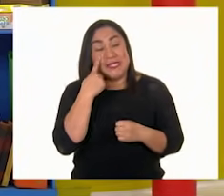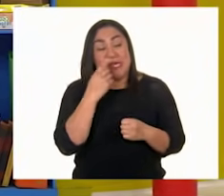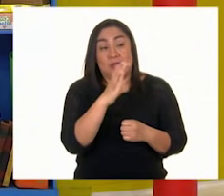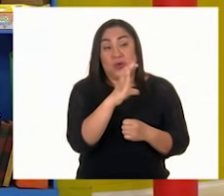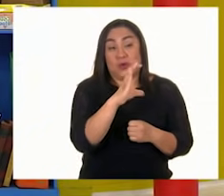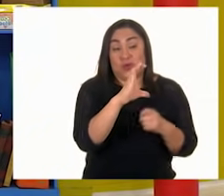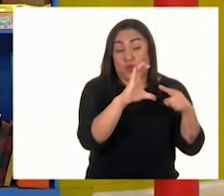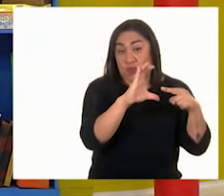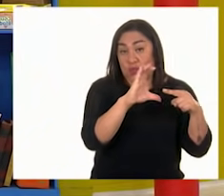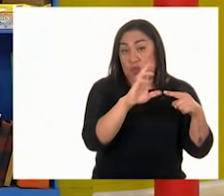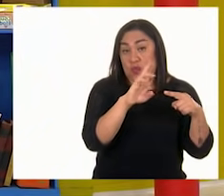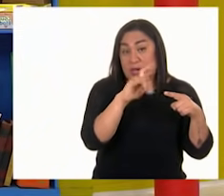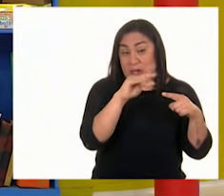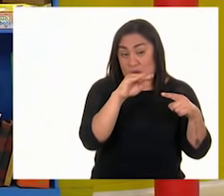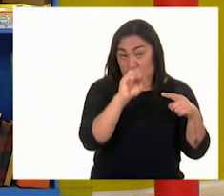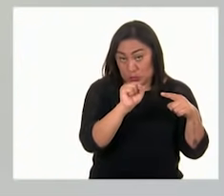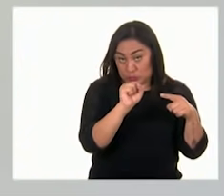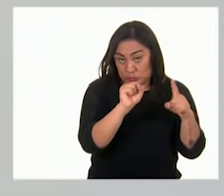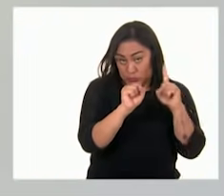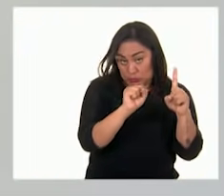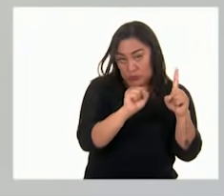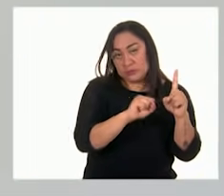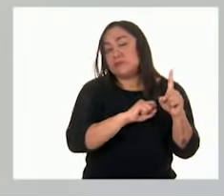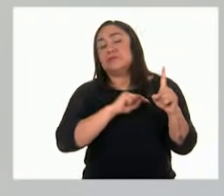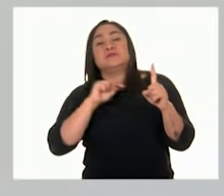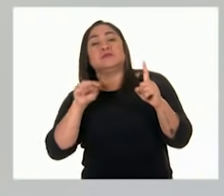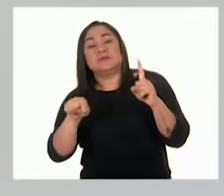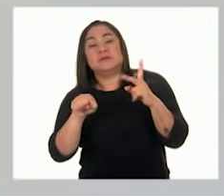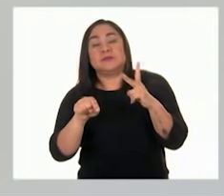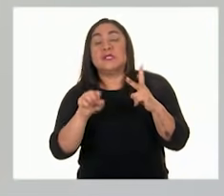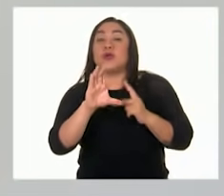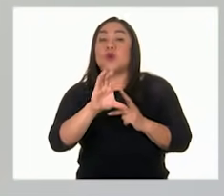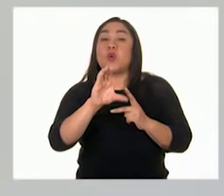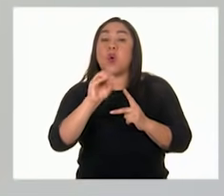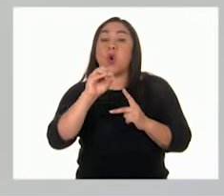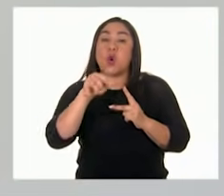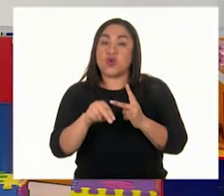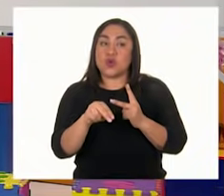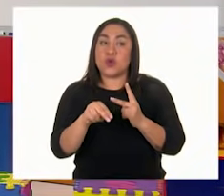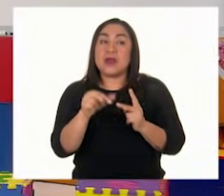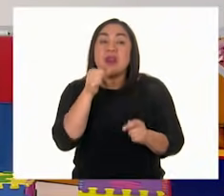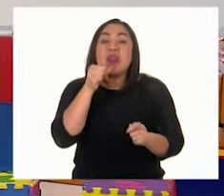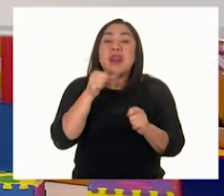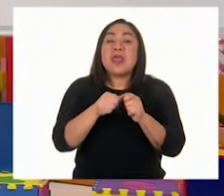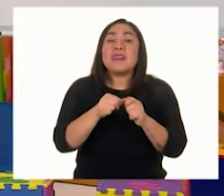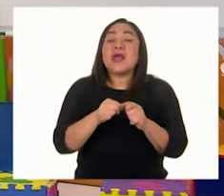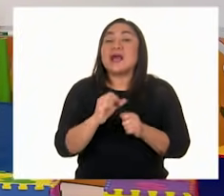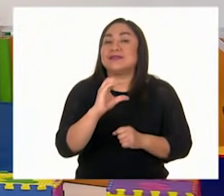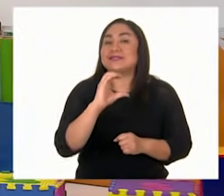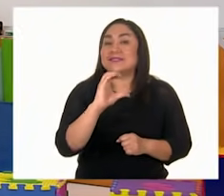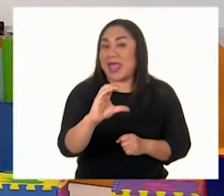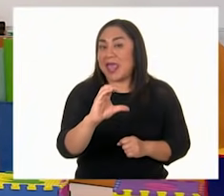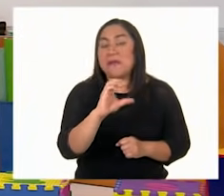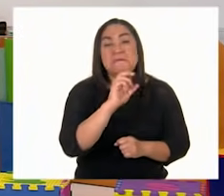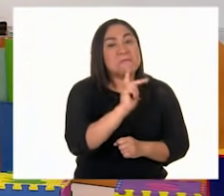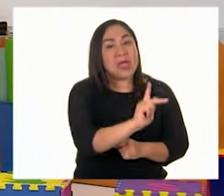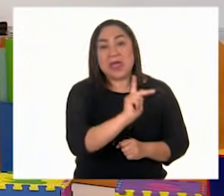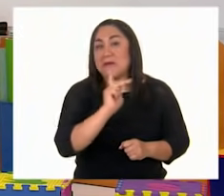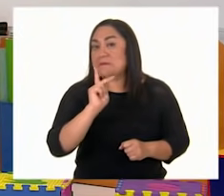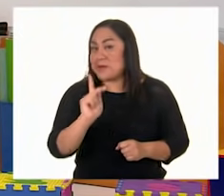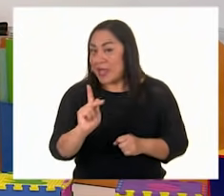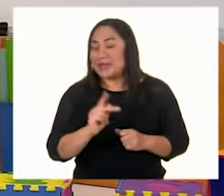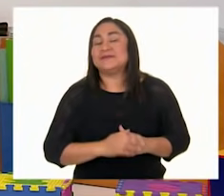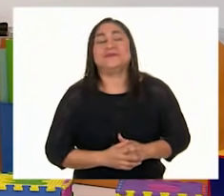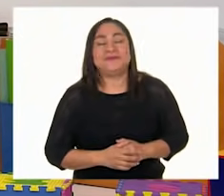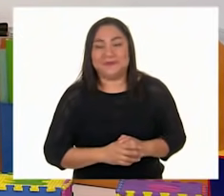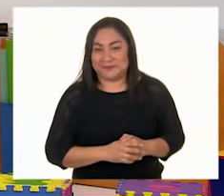con, ¿no? Cuentos. Muy bien. Y con. Exacto. ¿Qué es la letra? C. C.